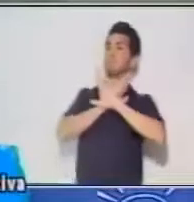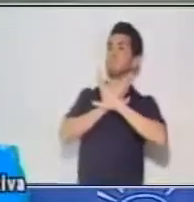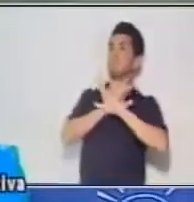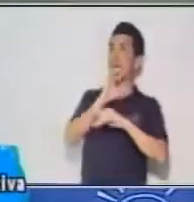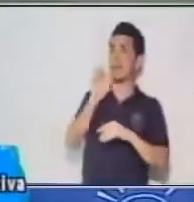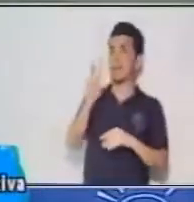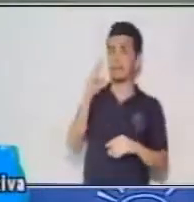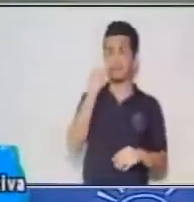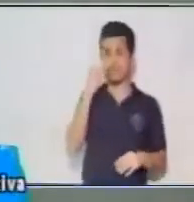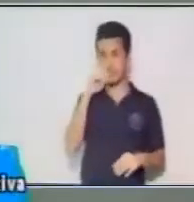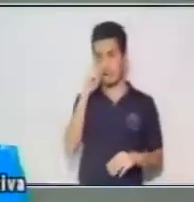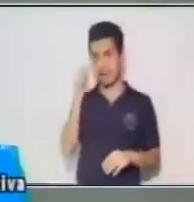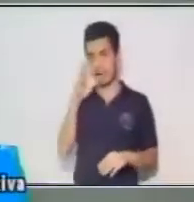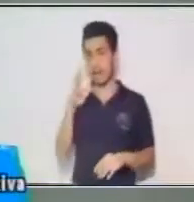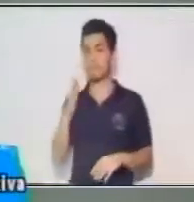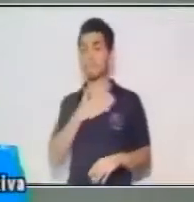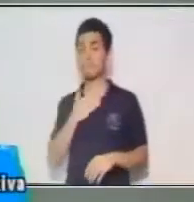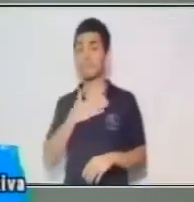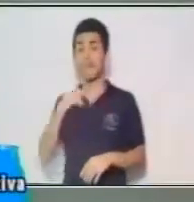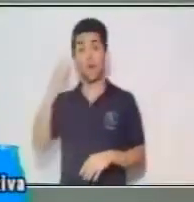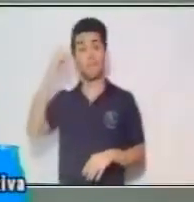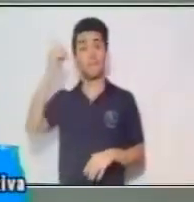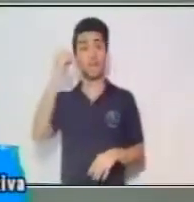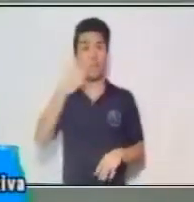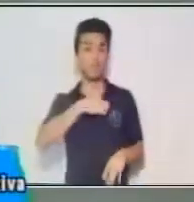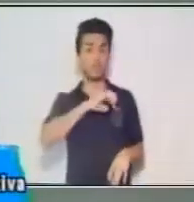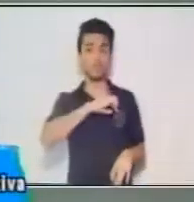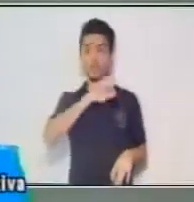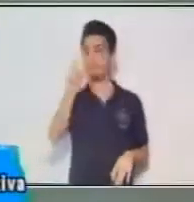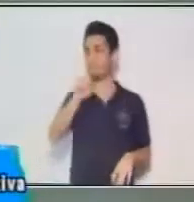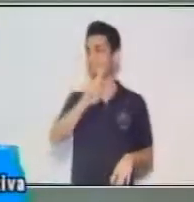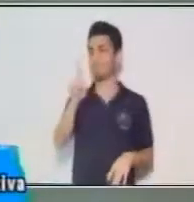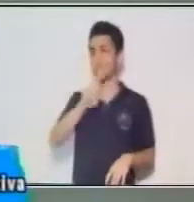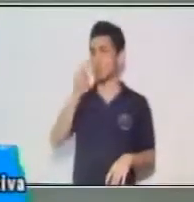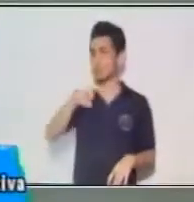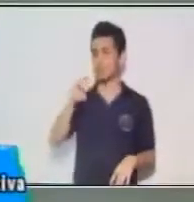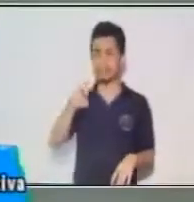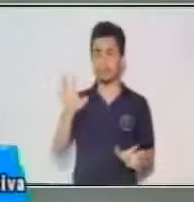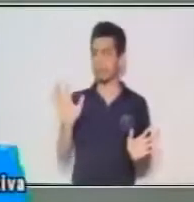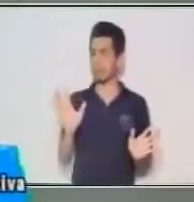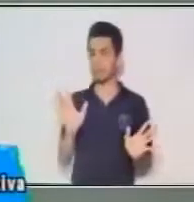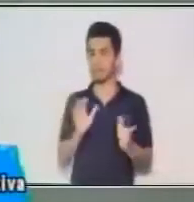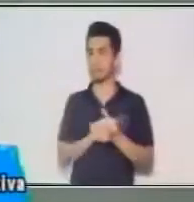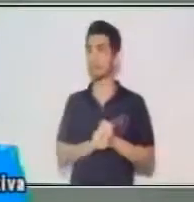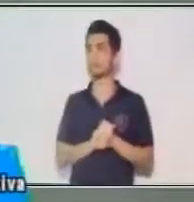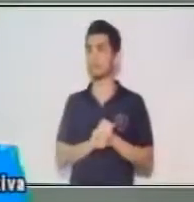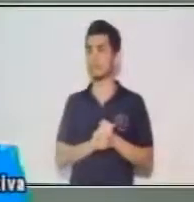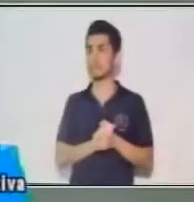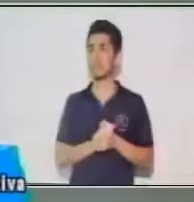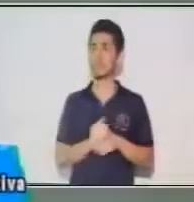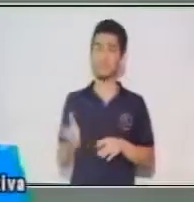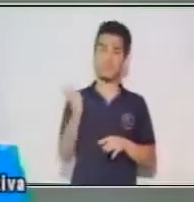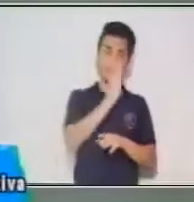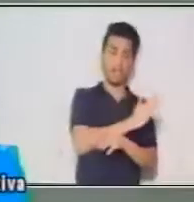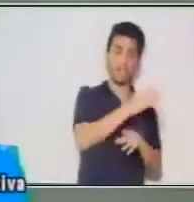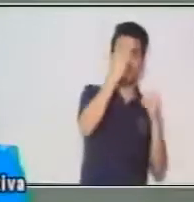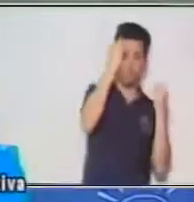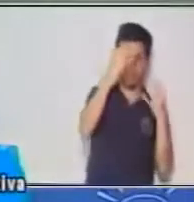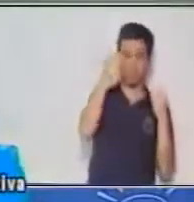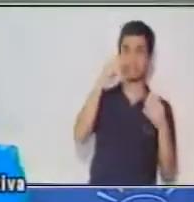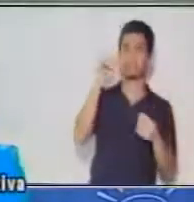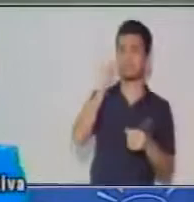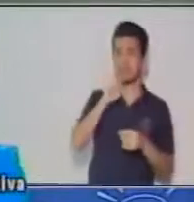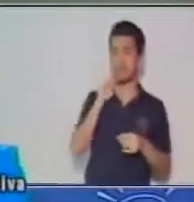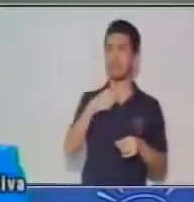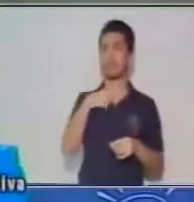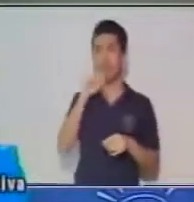dar nuestra opinión personal. No es necesario, pero en esto sí, porque ahí ya puedo